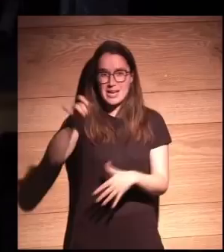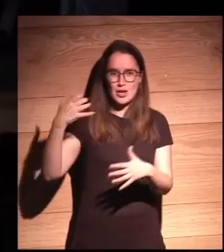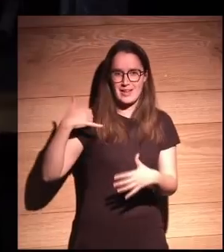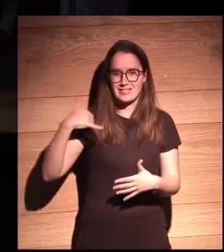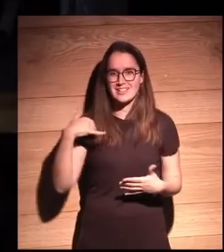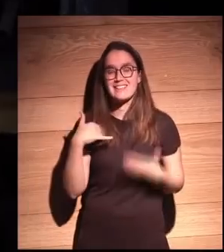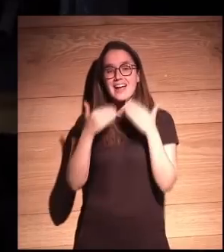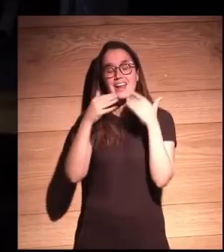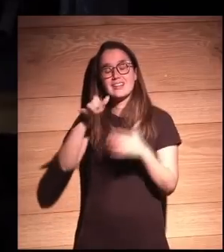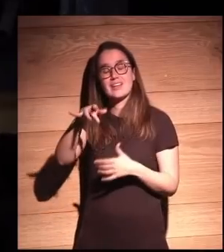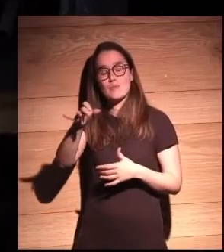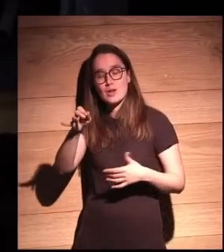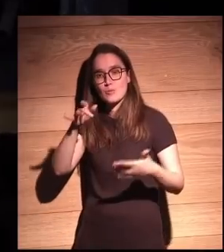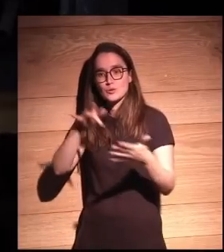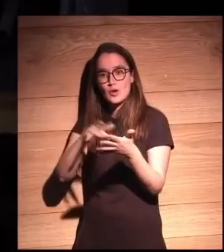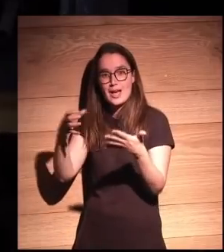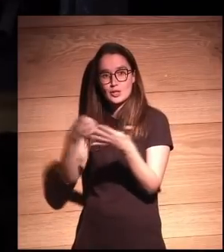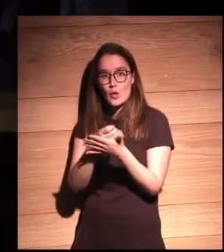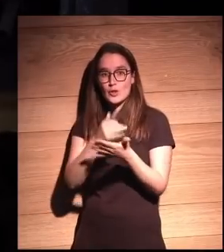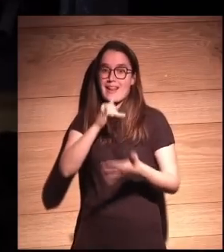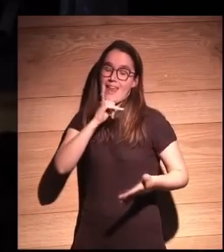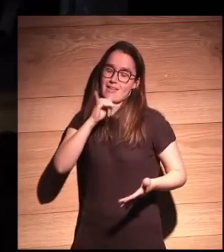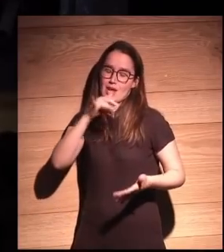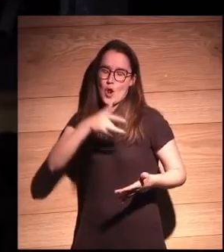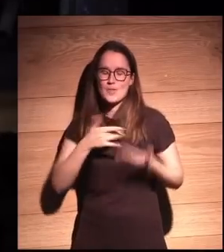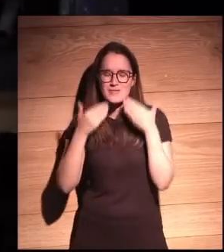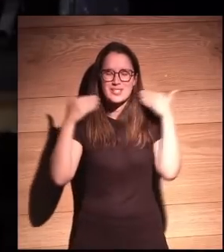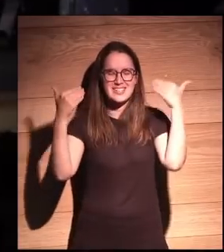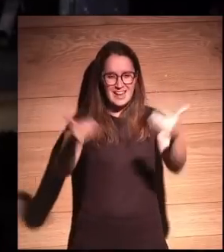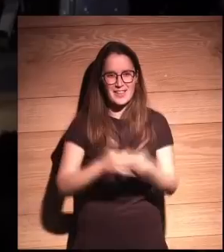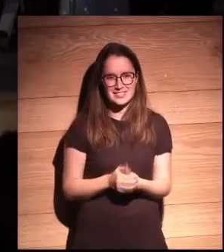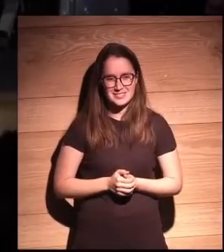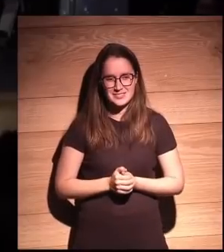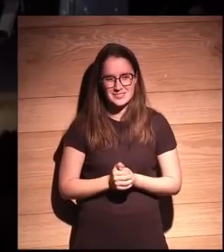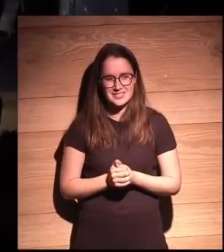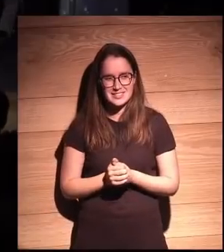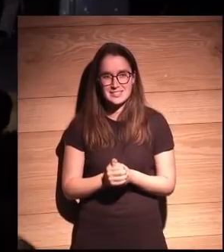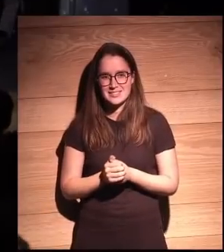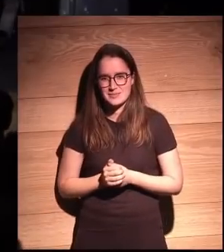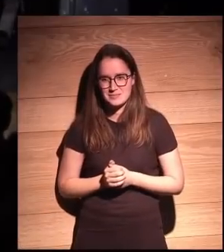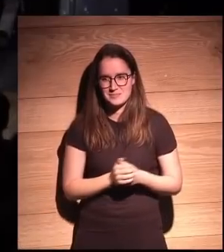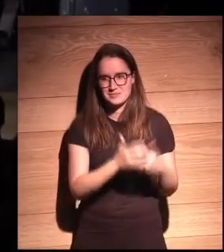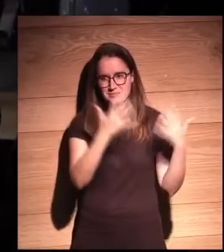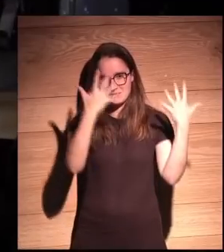y gracias a Emilio por habernos hecho a todos Latin Lovers. Gracias, muchas Emilio. Muchas gracias. Suerte.